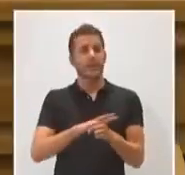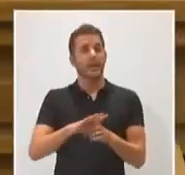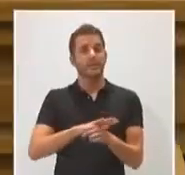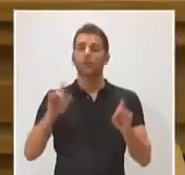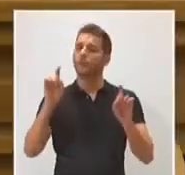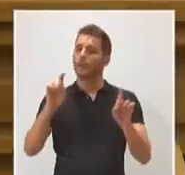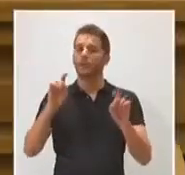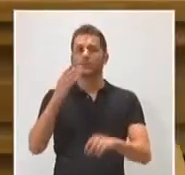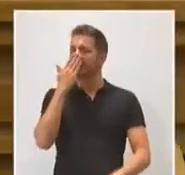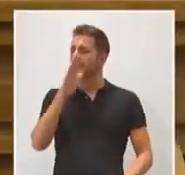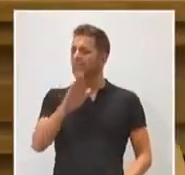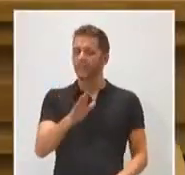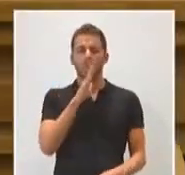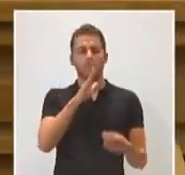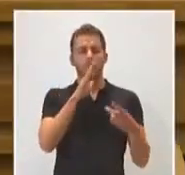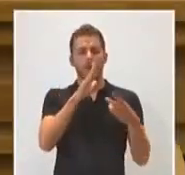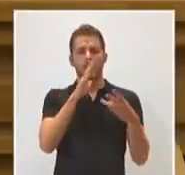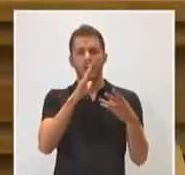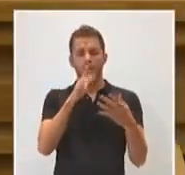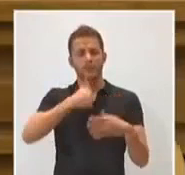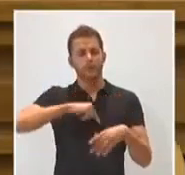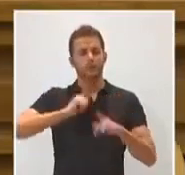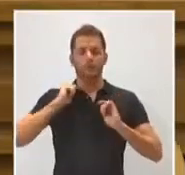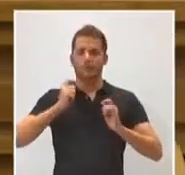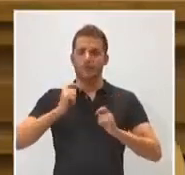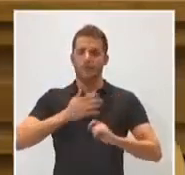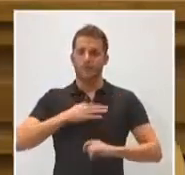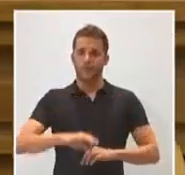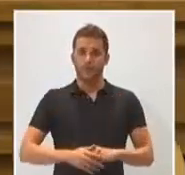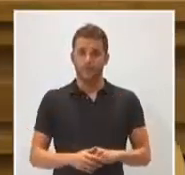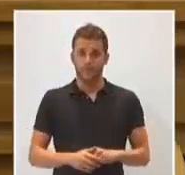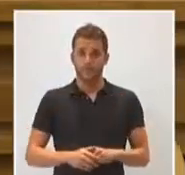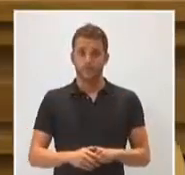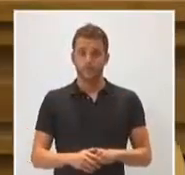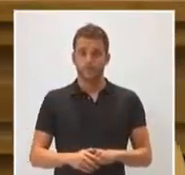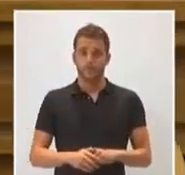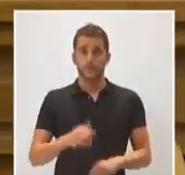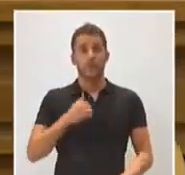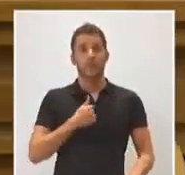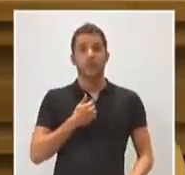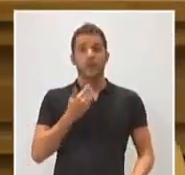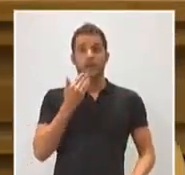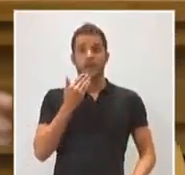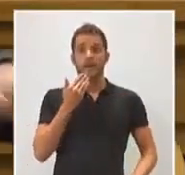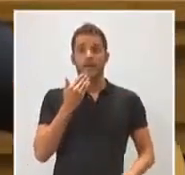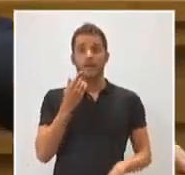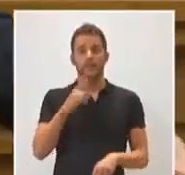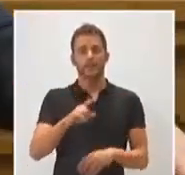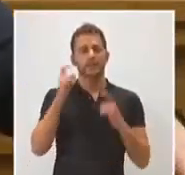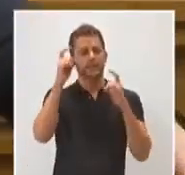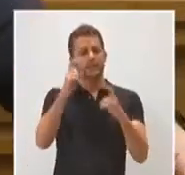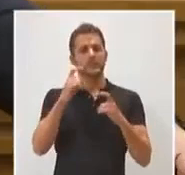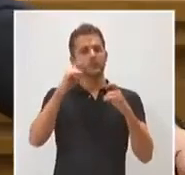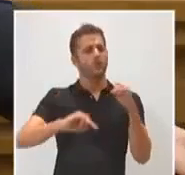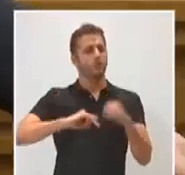sinceramente hay muchos motivos por los que podemos felicitarnos tengo que agradecer además el enorme esfuerzo extraordinario ya